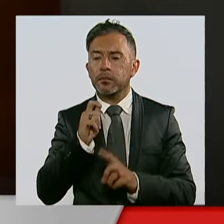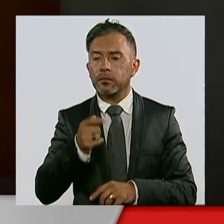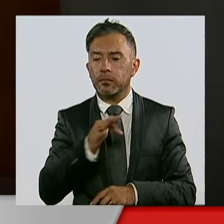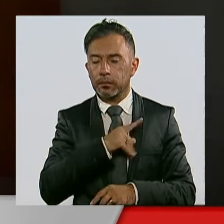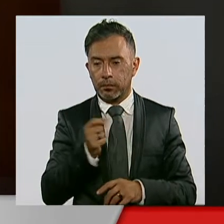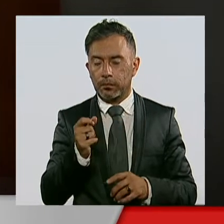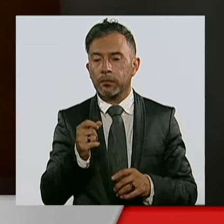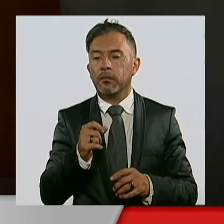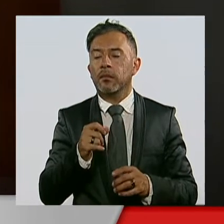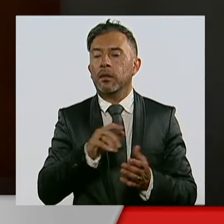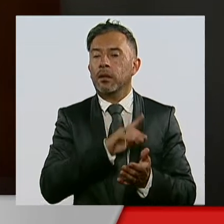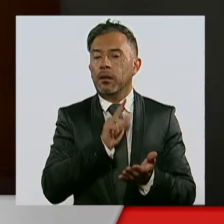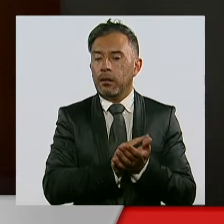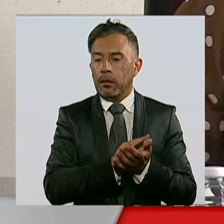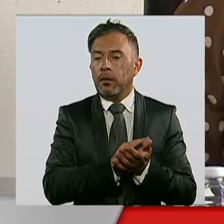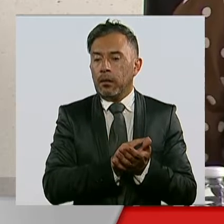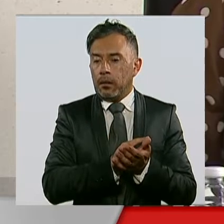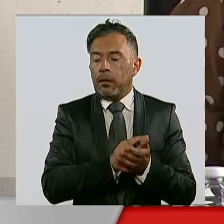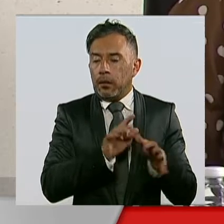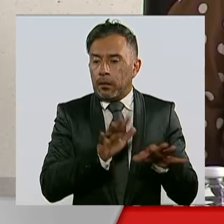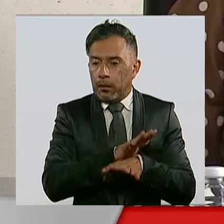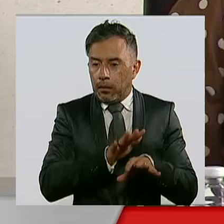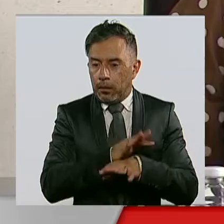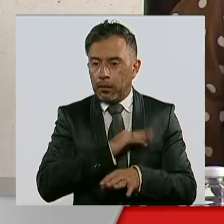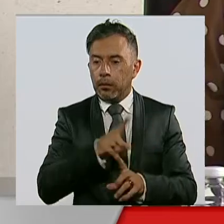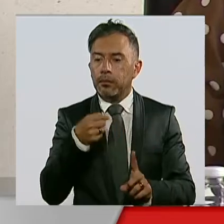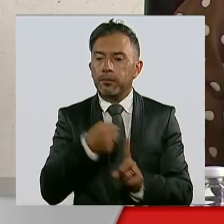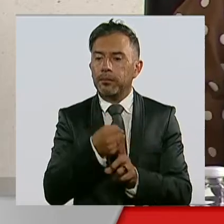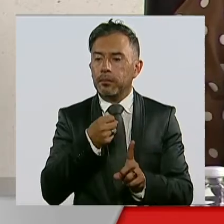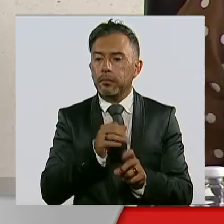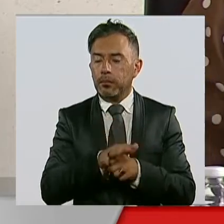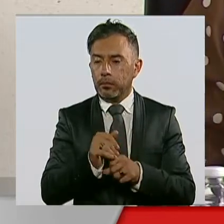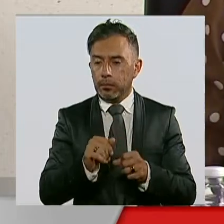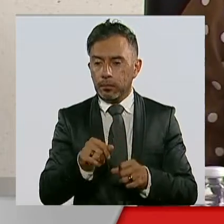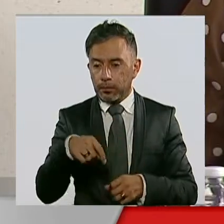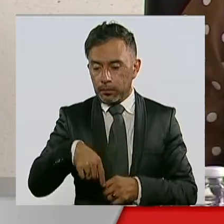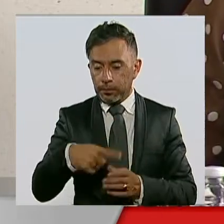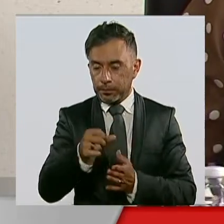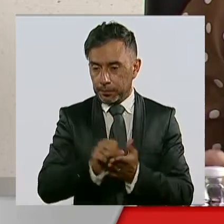alcances que la reforma podría tener. Todo este mes de octubre